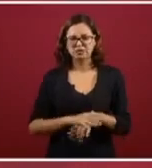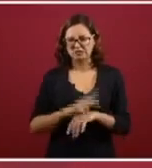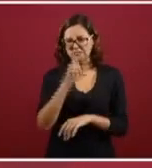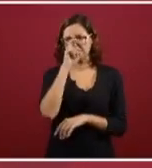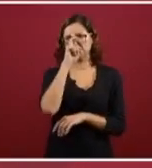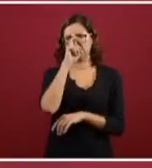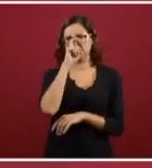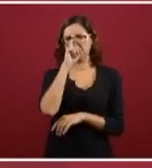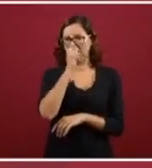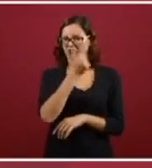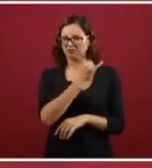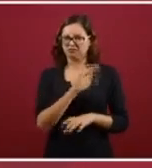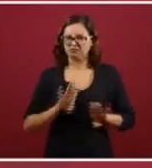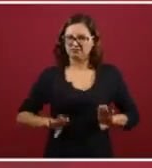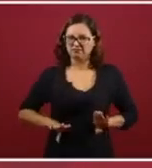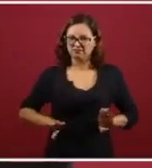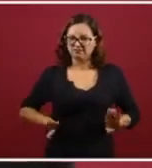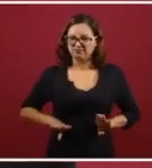rígida.